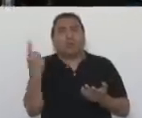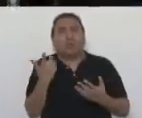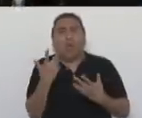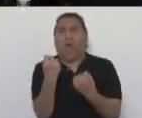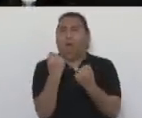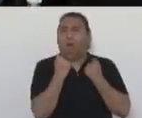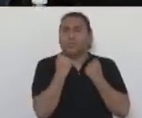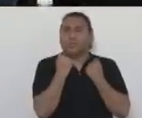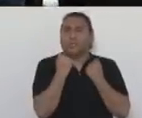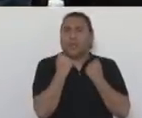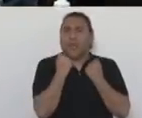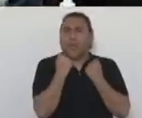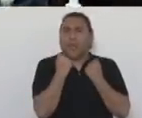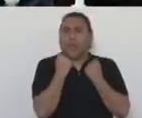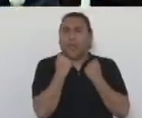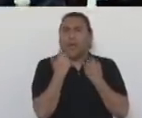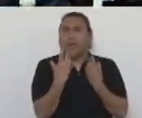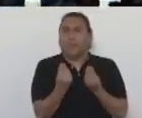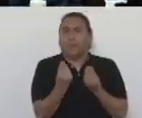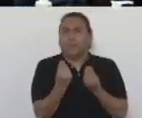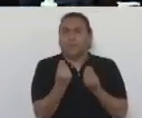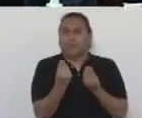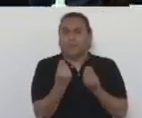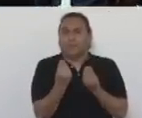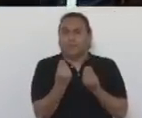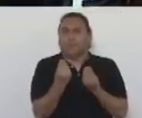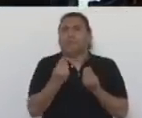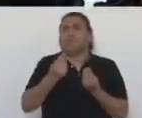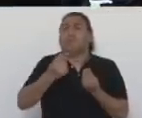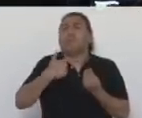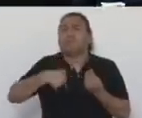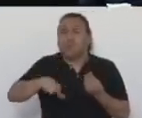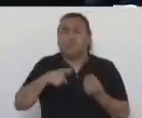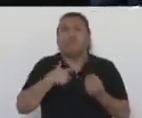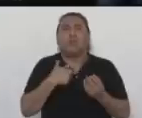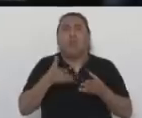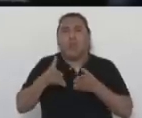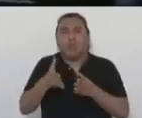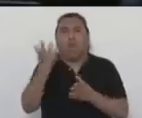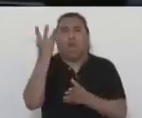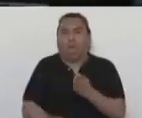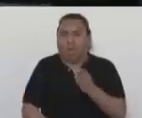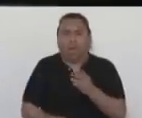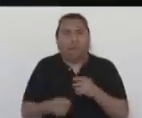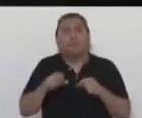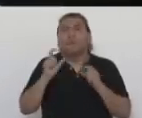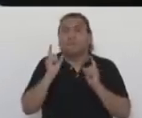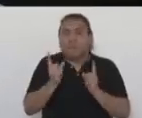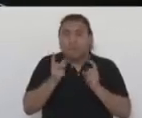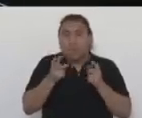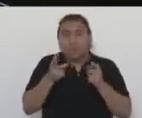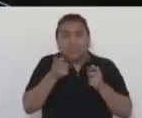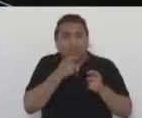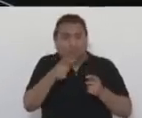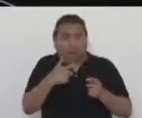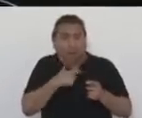la chiquita, lo táctico y la especulación, vamos a errar el camino. Einstein decía que si querías